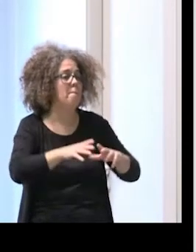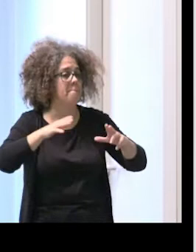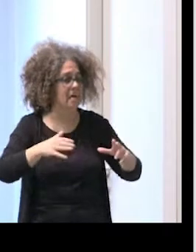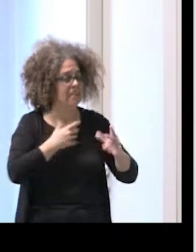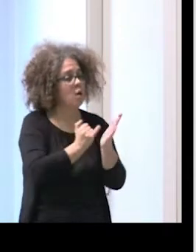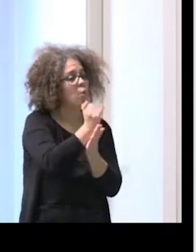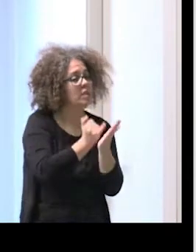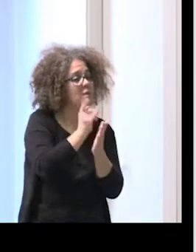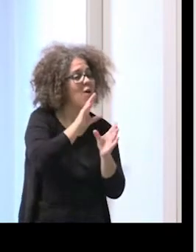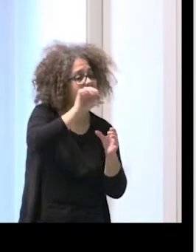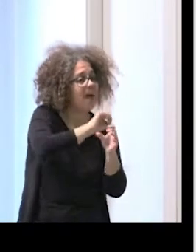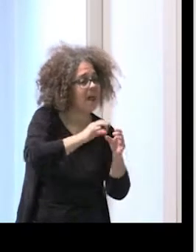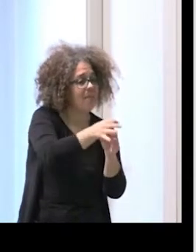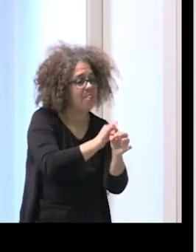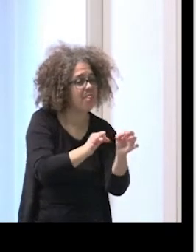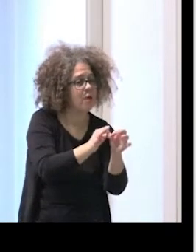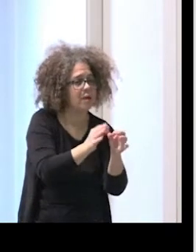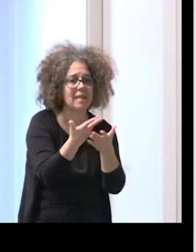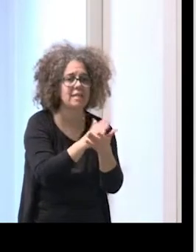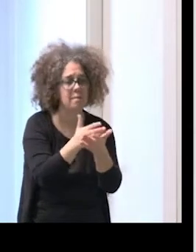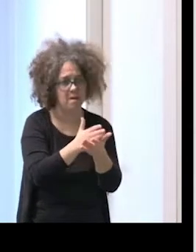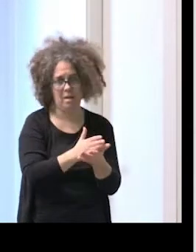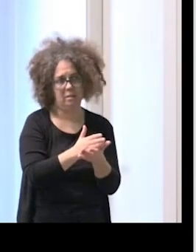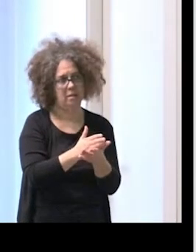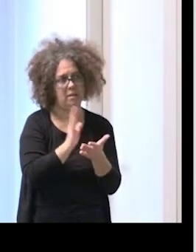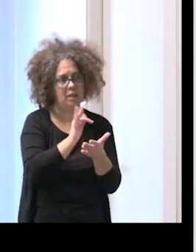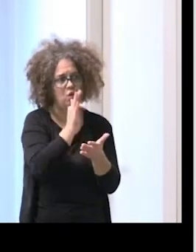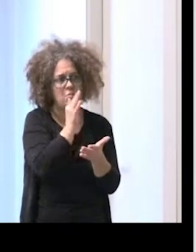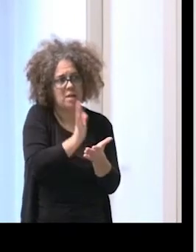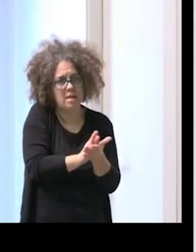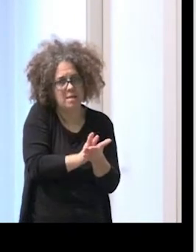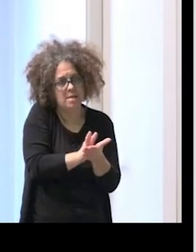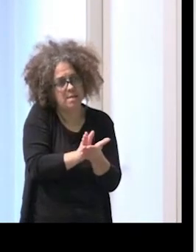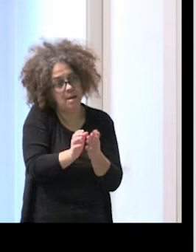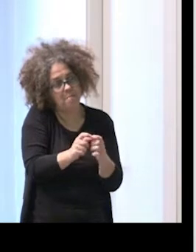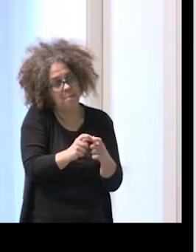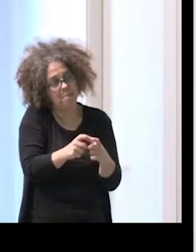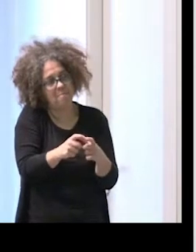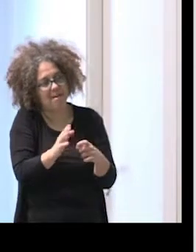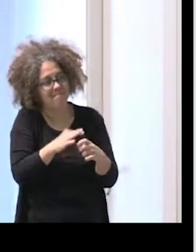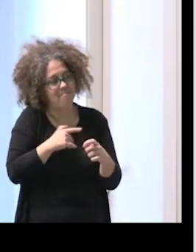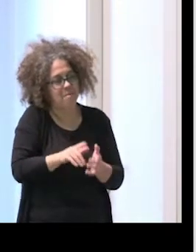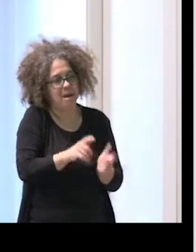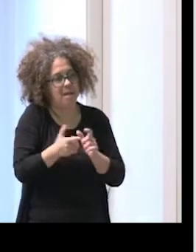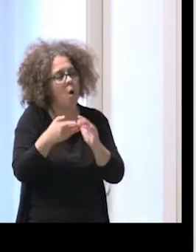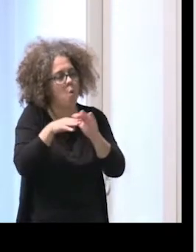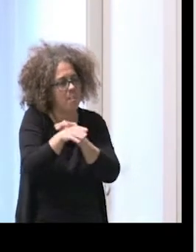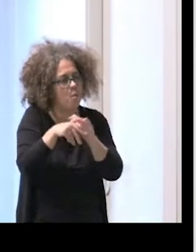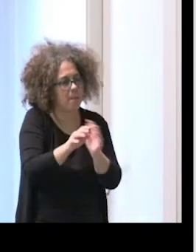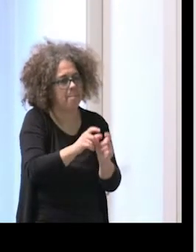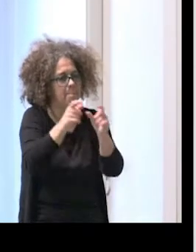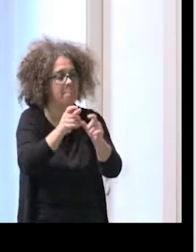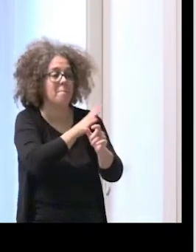cultivo y producir estas células intermedias que todavía se están expandiendo, y podemos hacer bancos y guardar